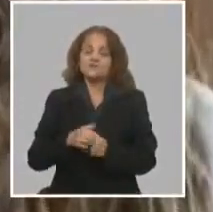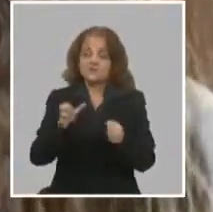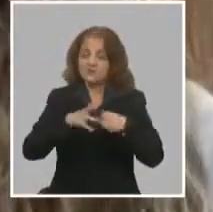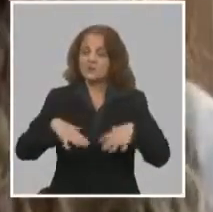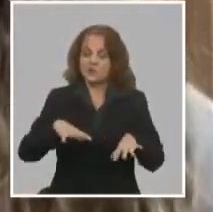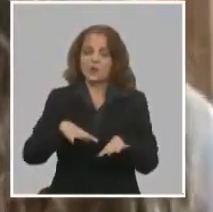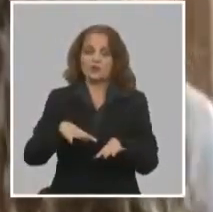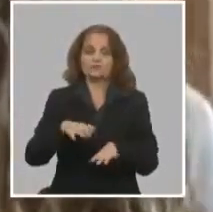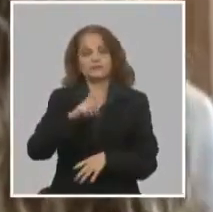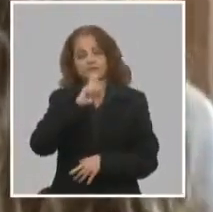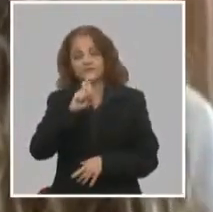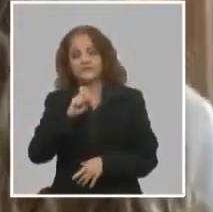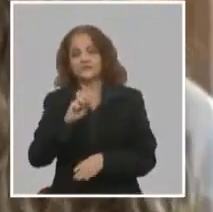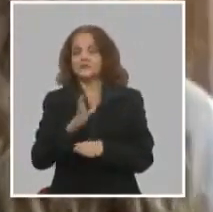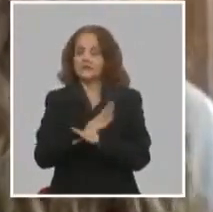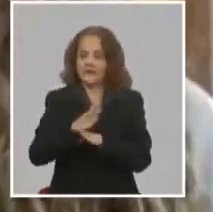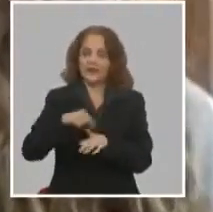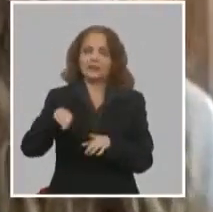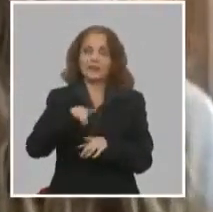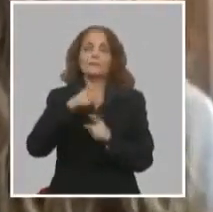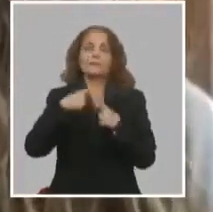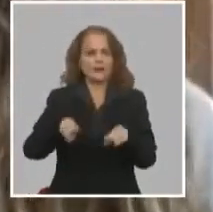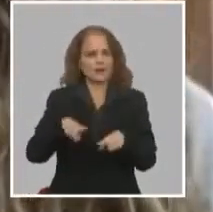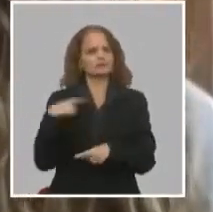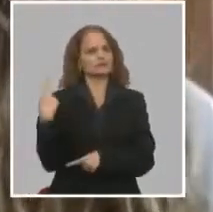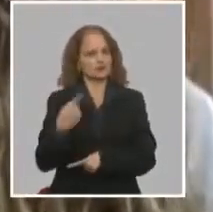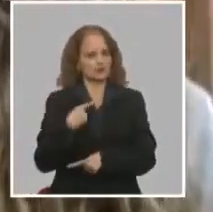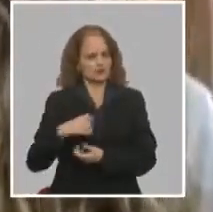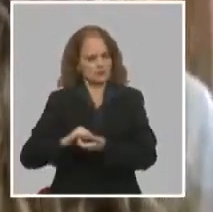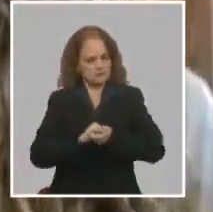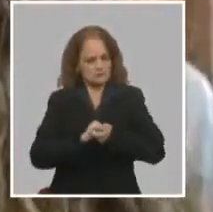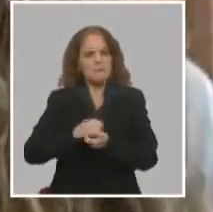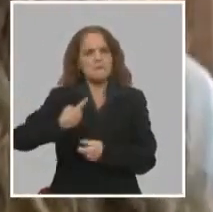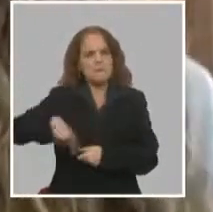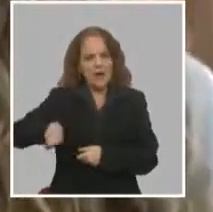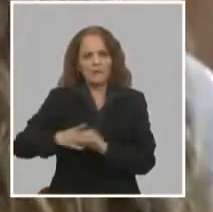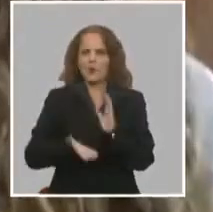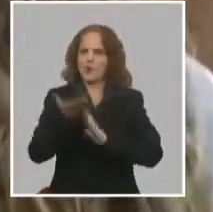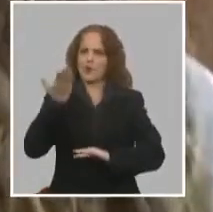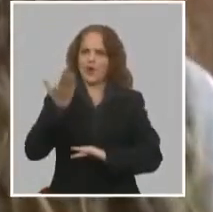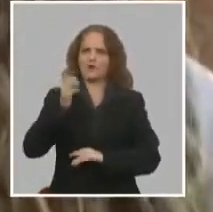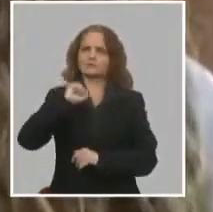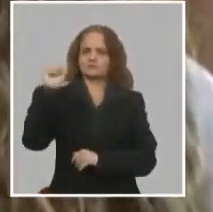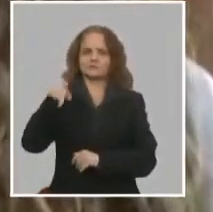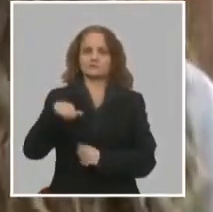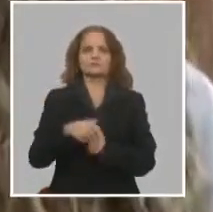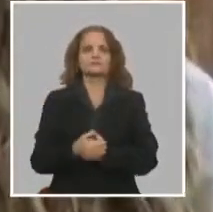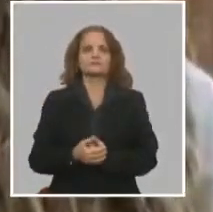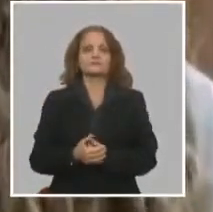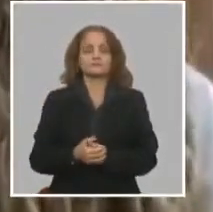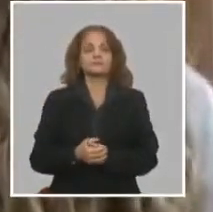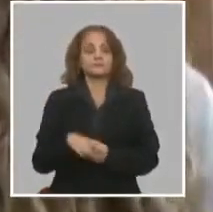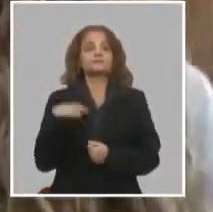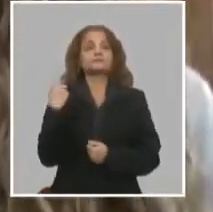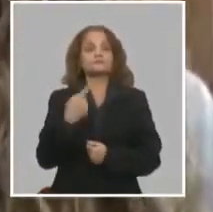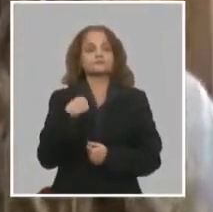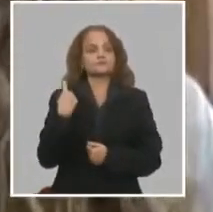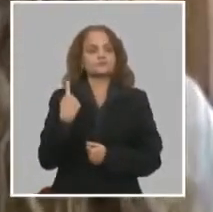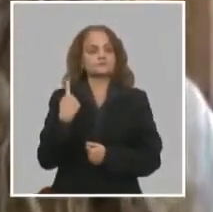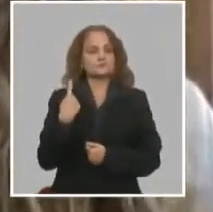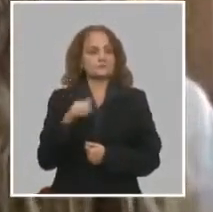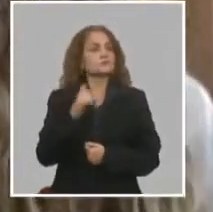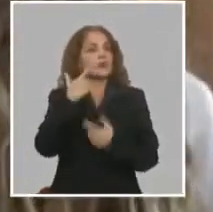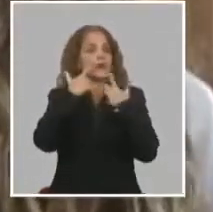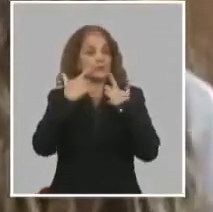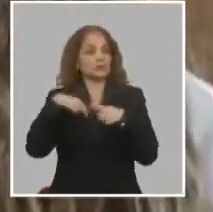difícil, pero en que entre todos, como hermanos, como cubanos, lo vamos a llevar adelante. Yo creo que también significativo